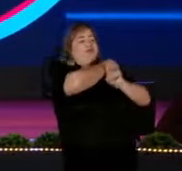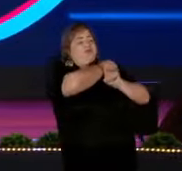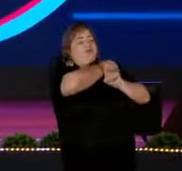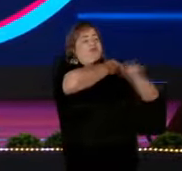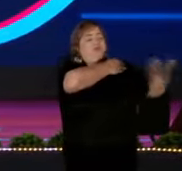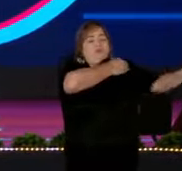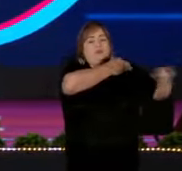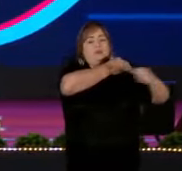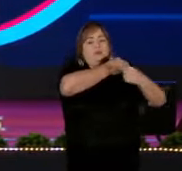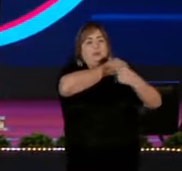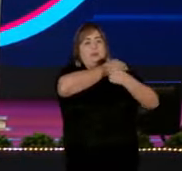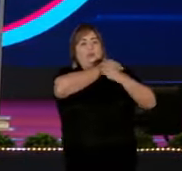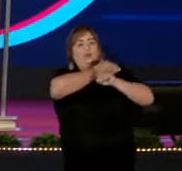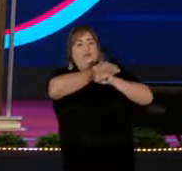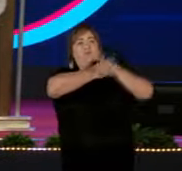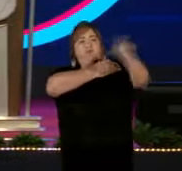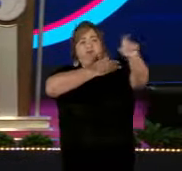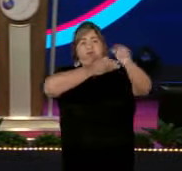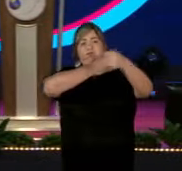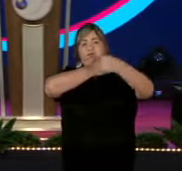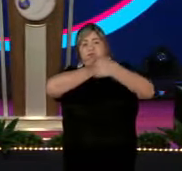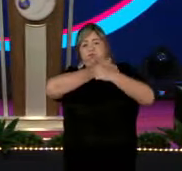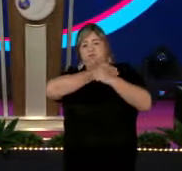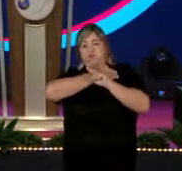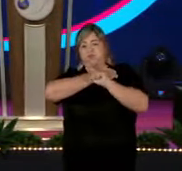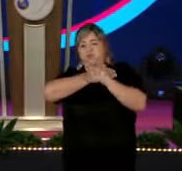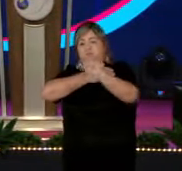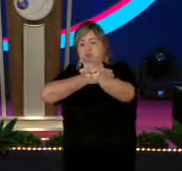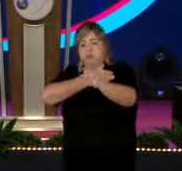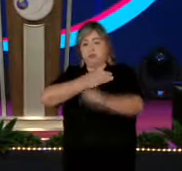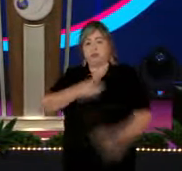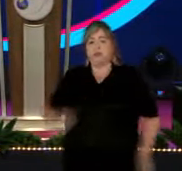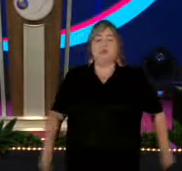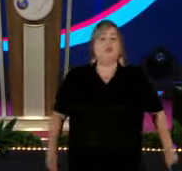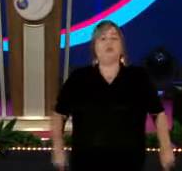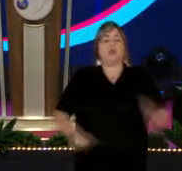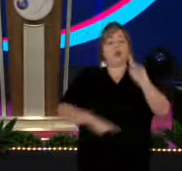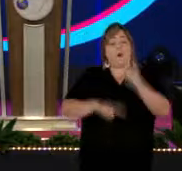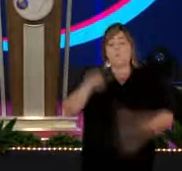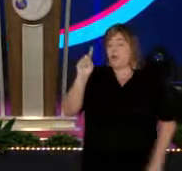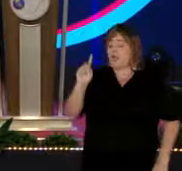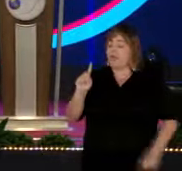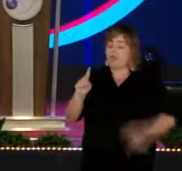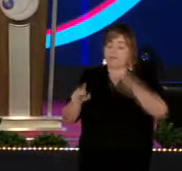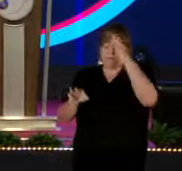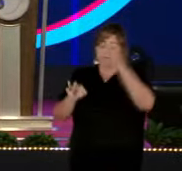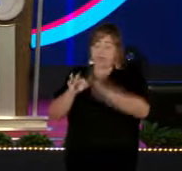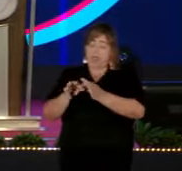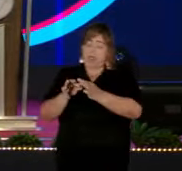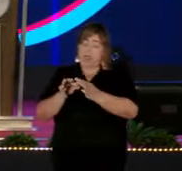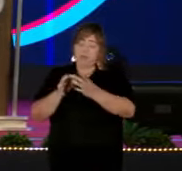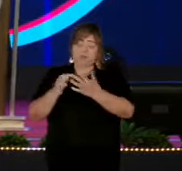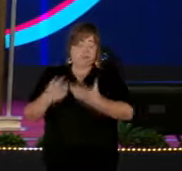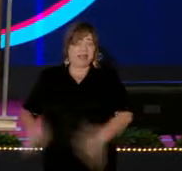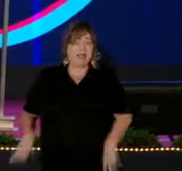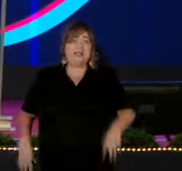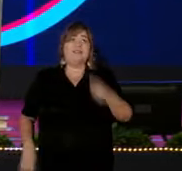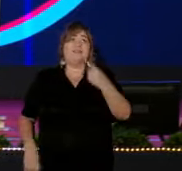de fuego que el maligno continuamente te envía. No puedes perder tu fe, dele gloria al Señor.